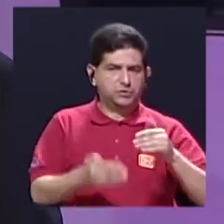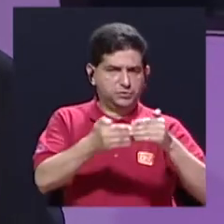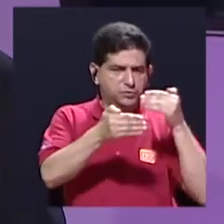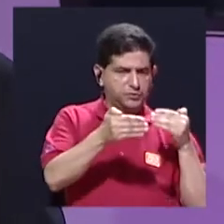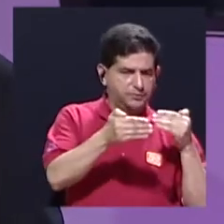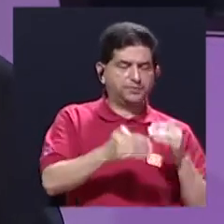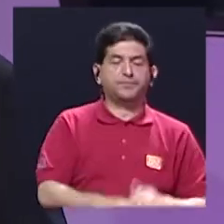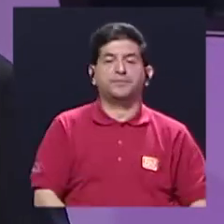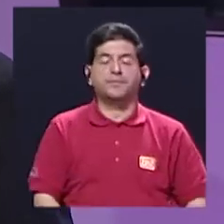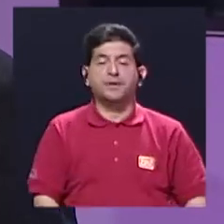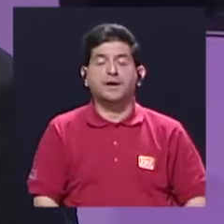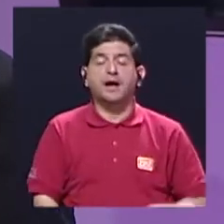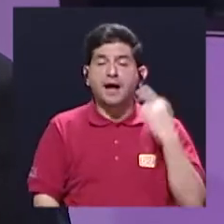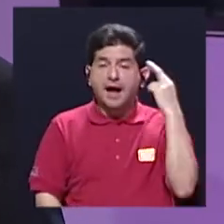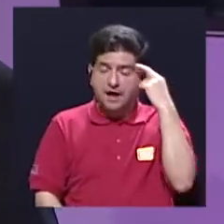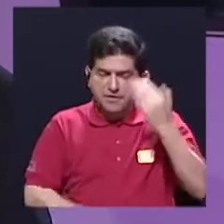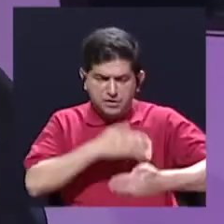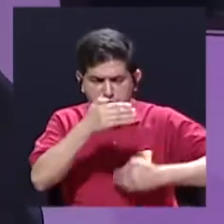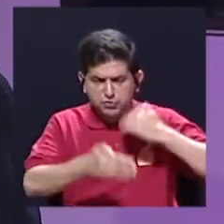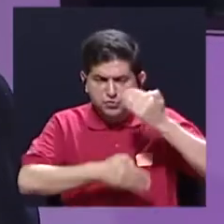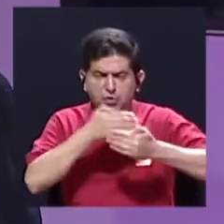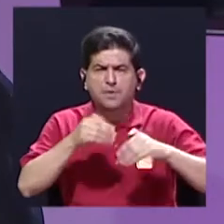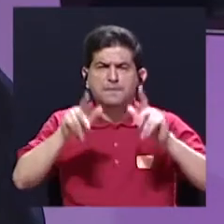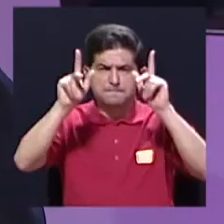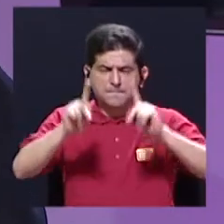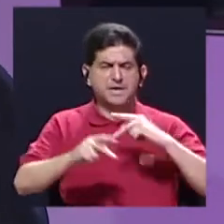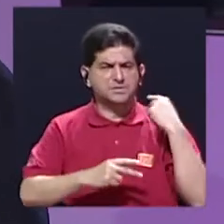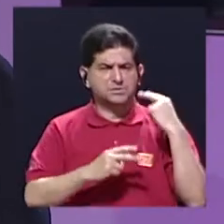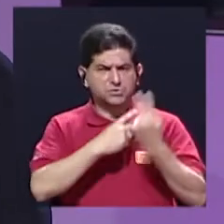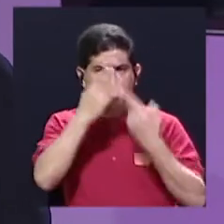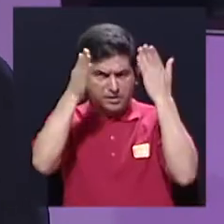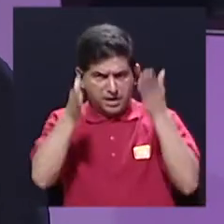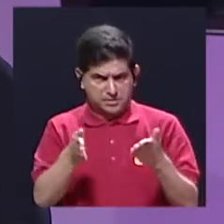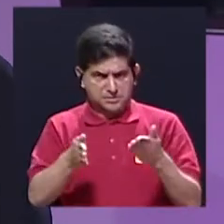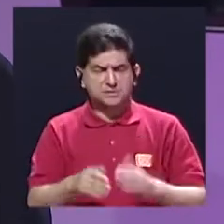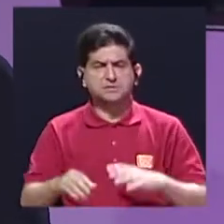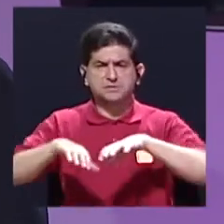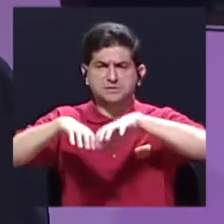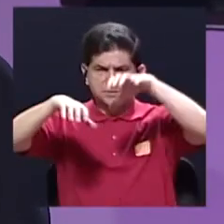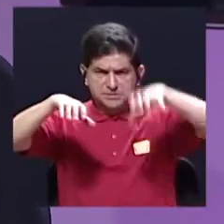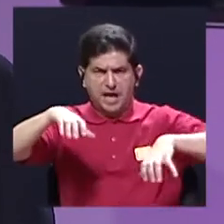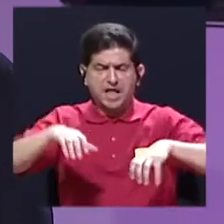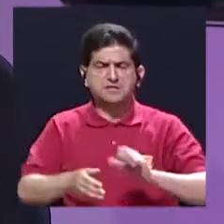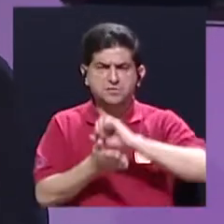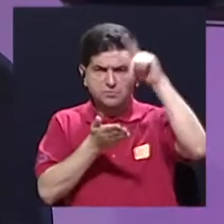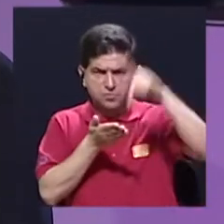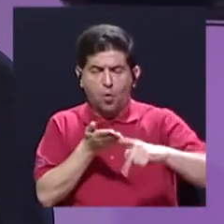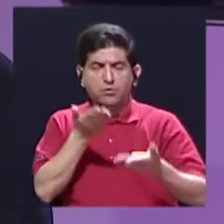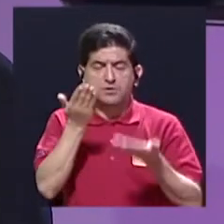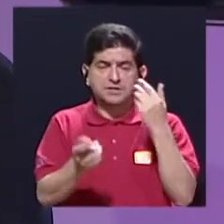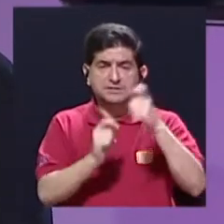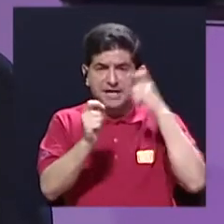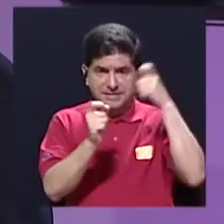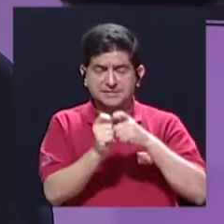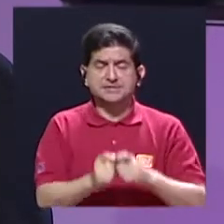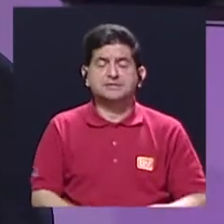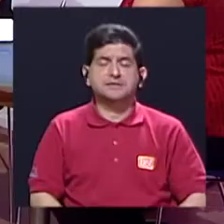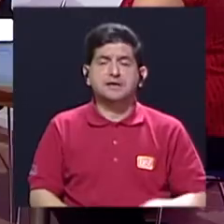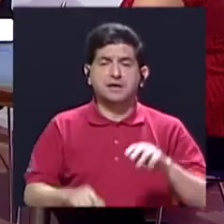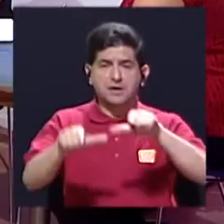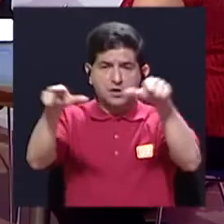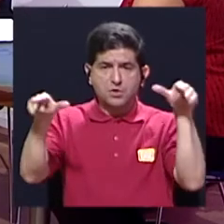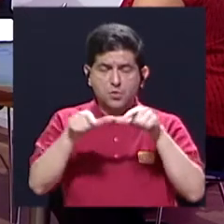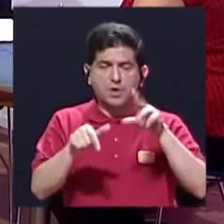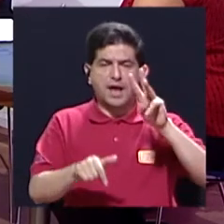Entonces, ante la gestión de algunas personas vecinas del cantón de Montes de Oca, tal vez específicamente de Mercedes de